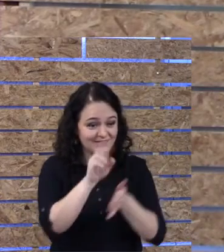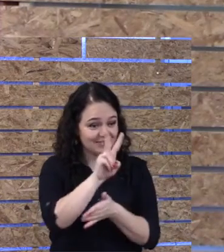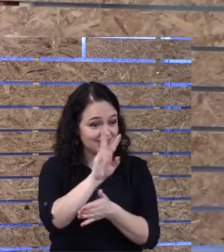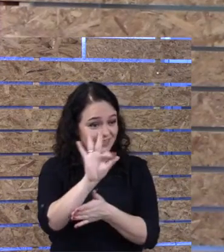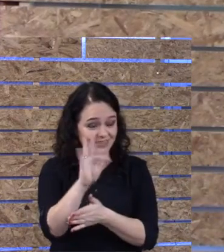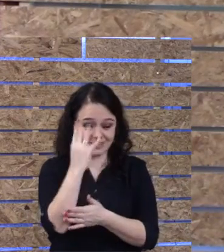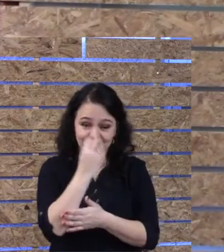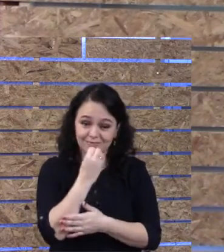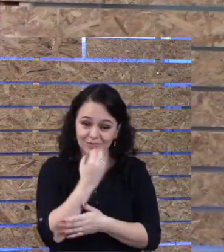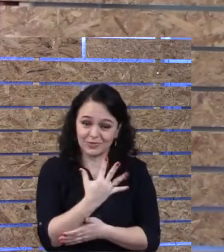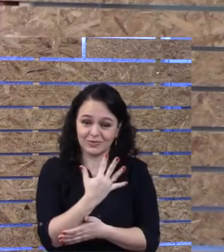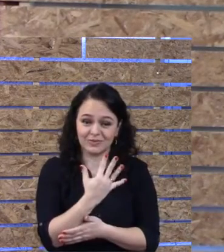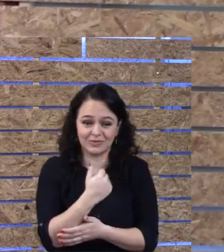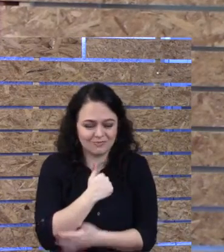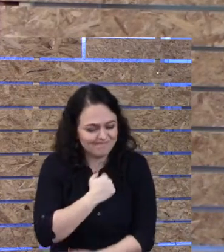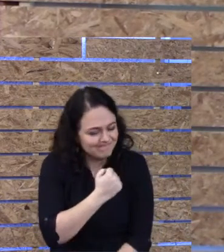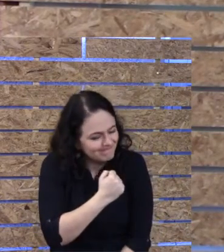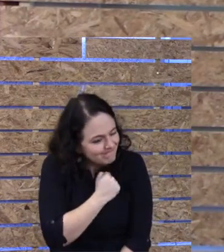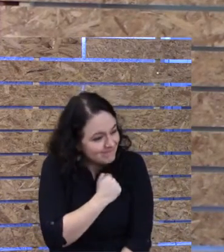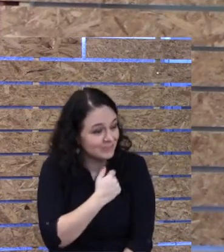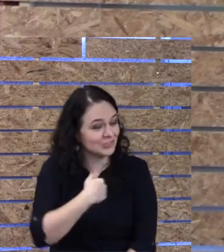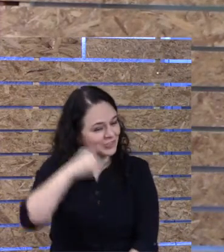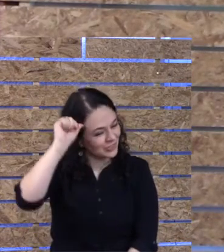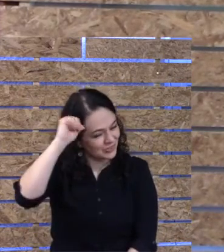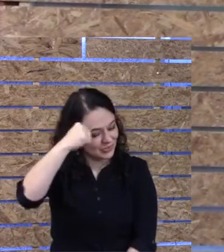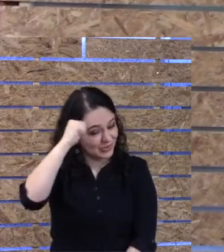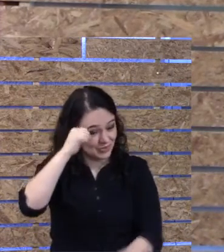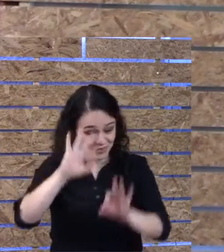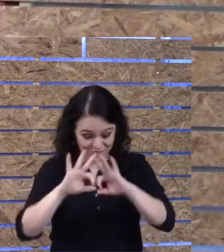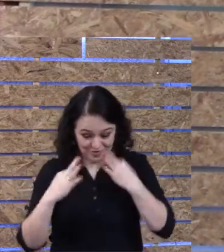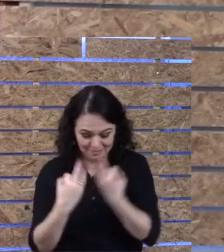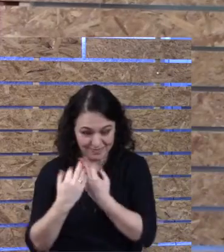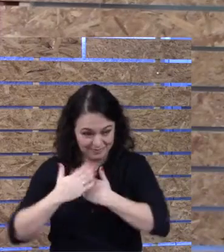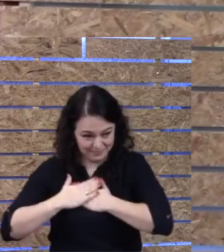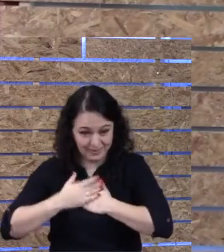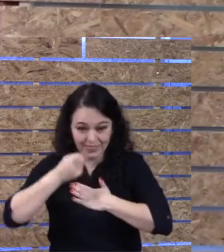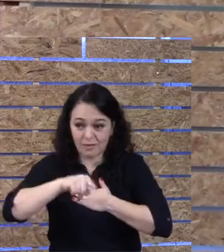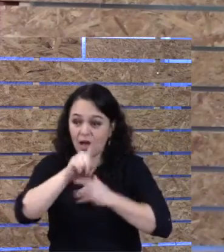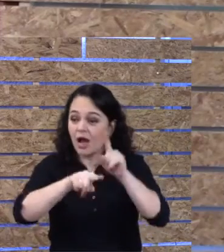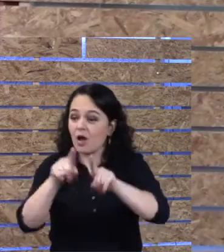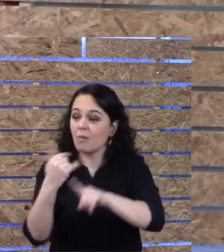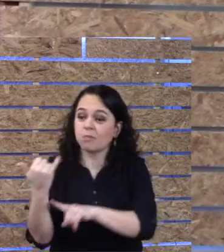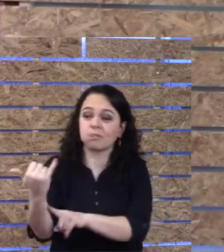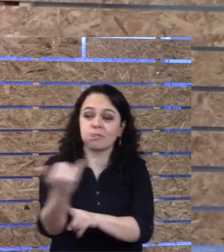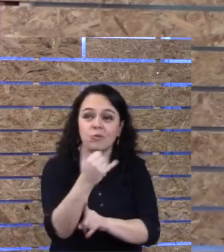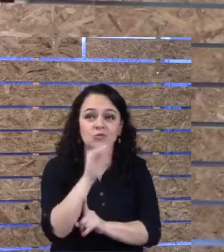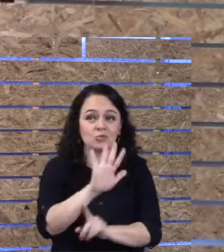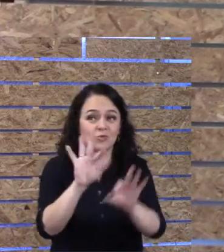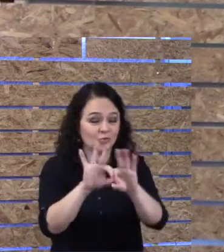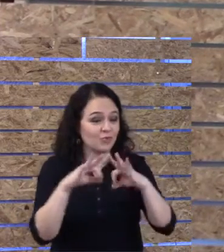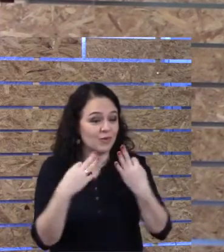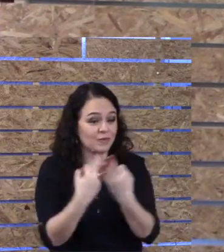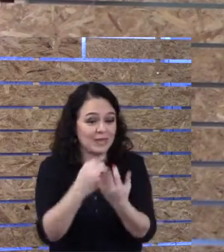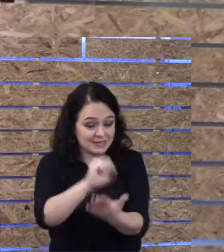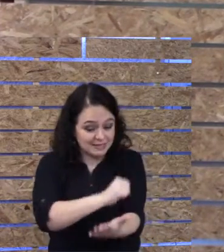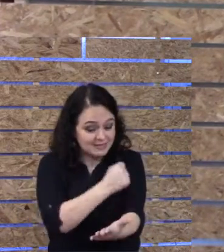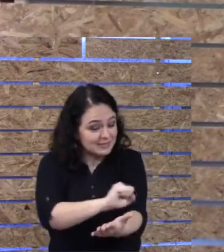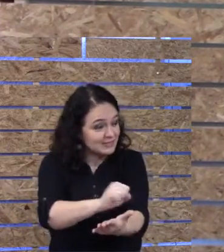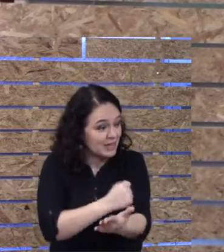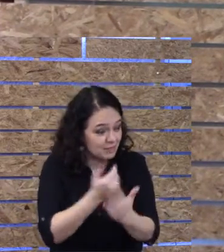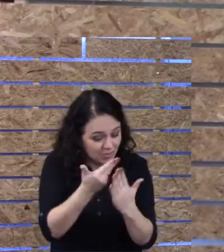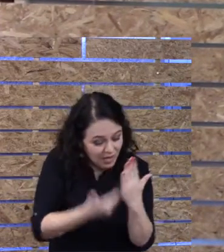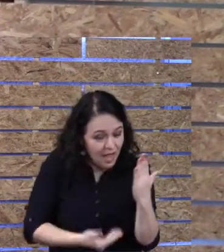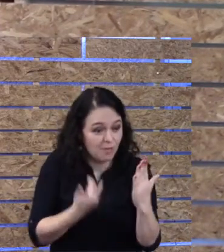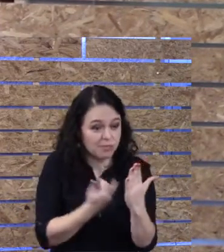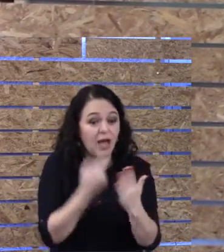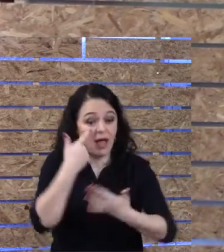Recuerdo que para mi familia, como seguramente para muchos de ustedes, este salmo ha estado ahí en los